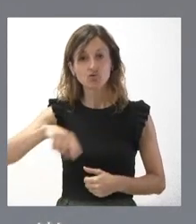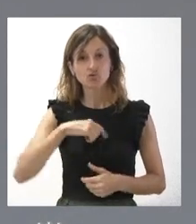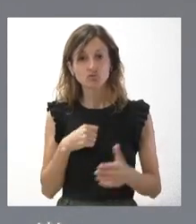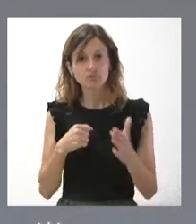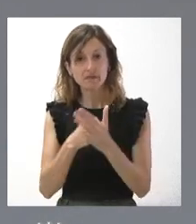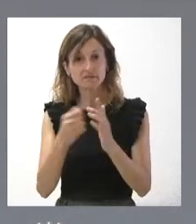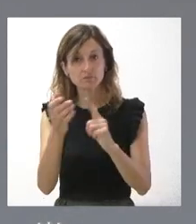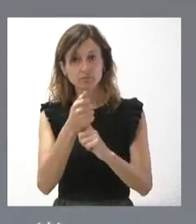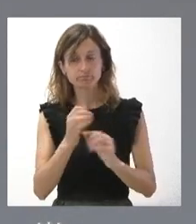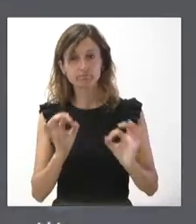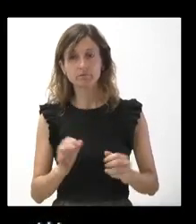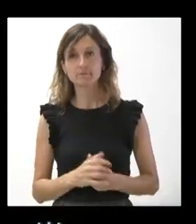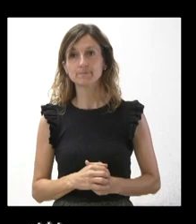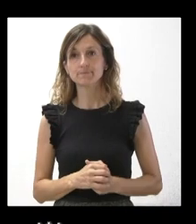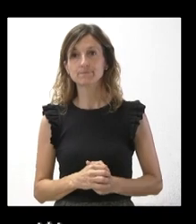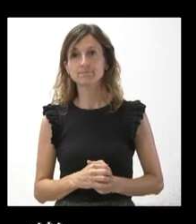llegar.